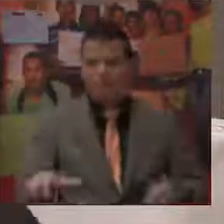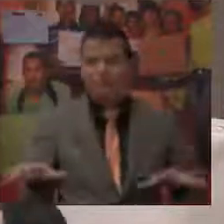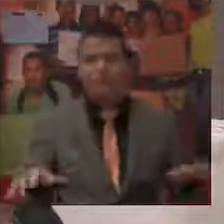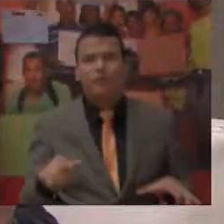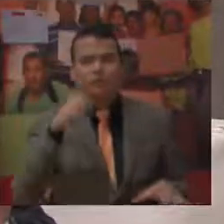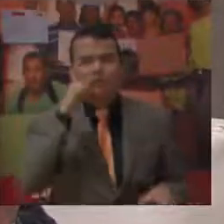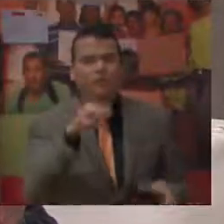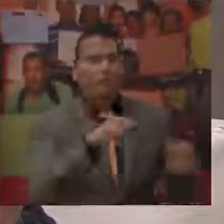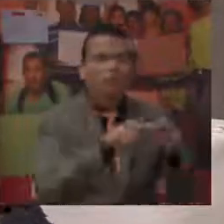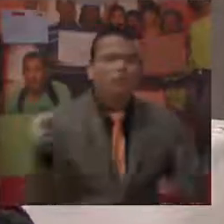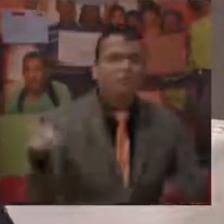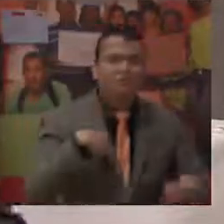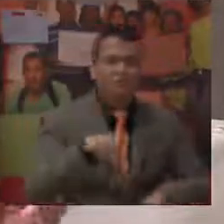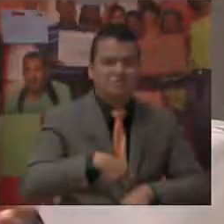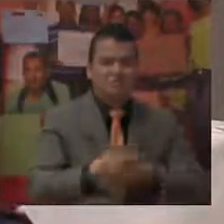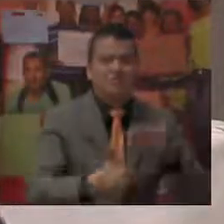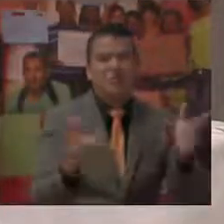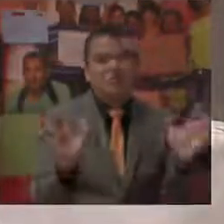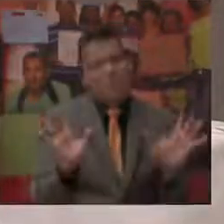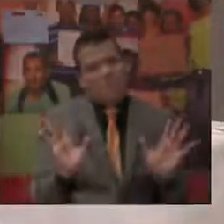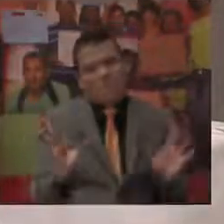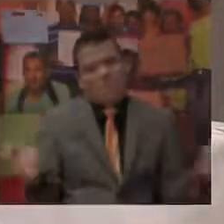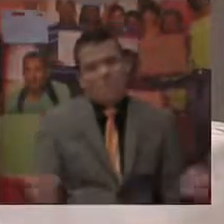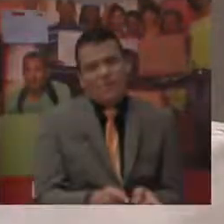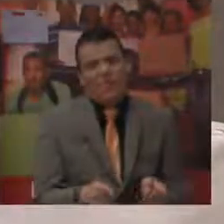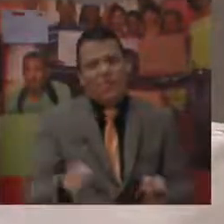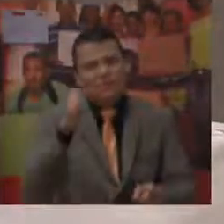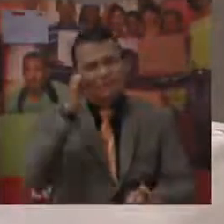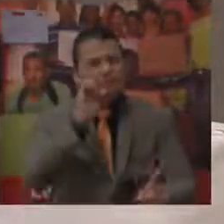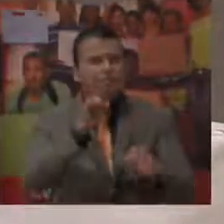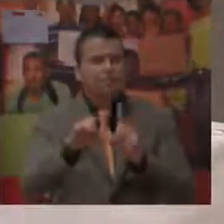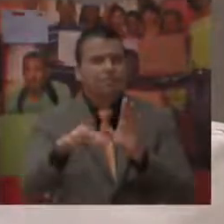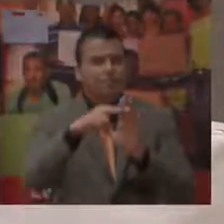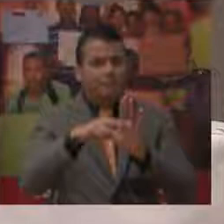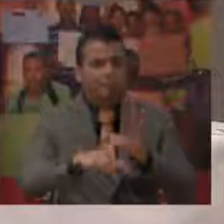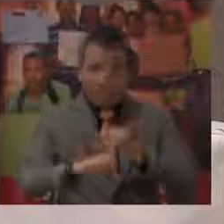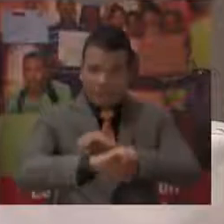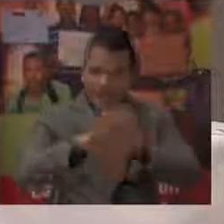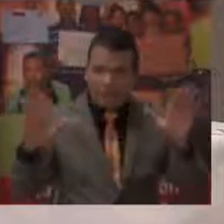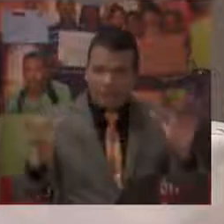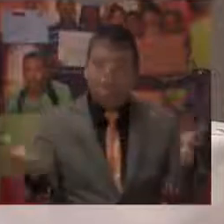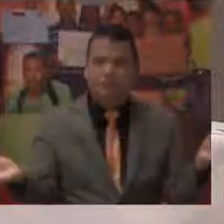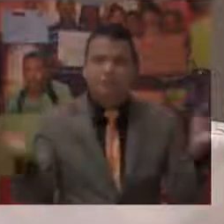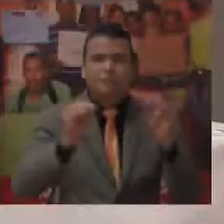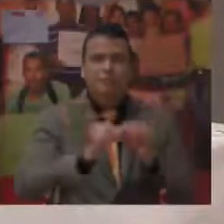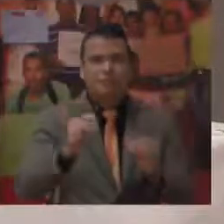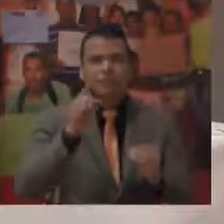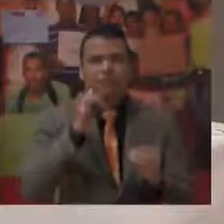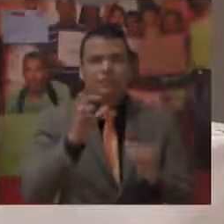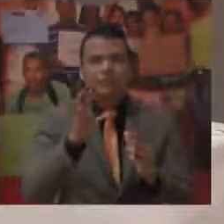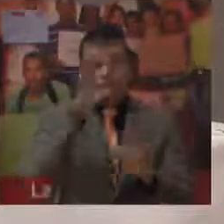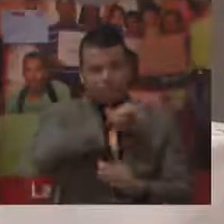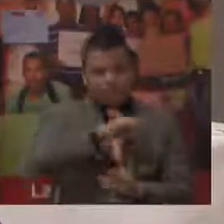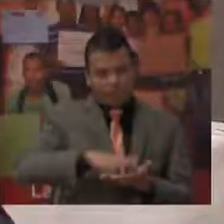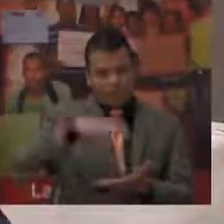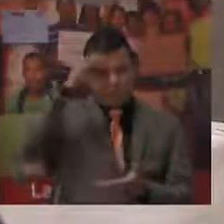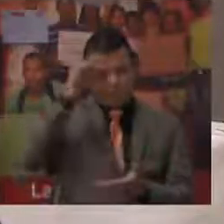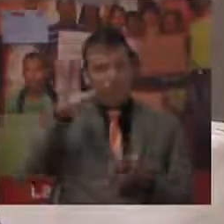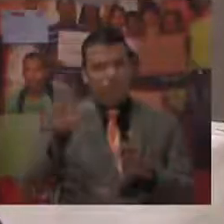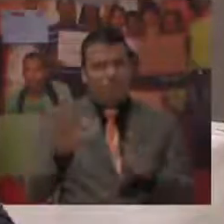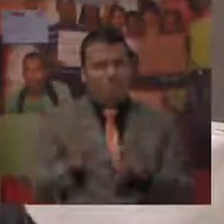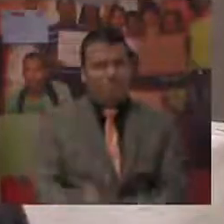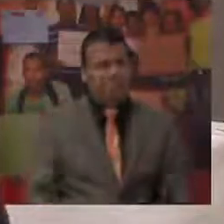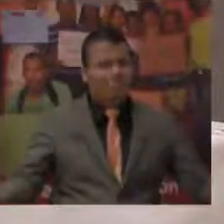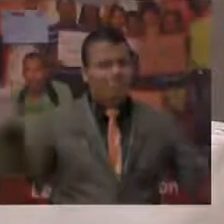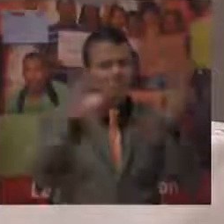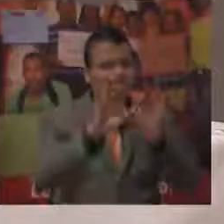En definitiva, yo creo que, y creemos dentro de la misión, que las reglas claras y la palabra empeñada deben ser